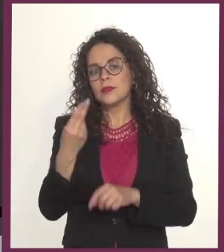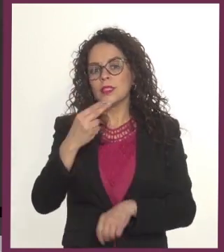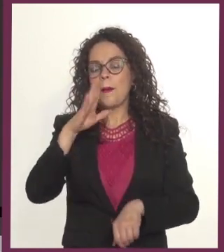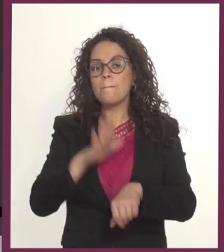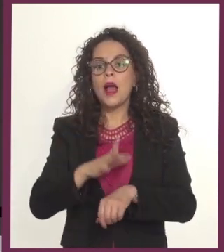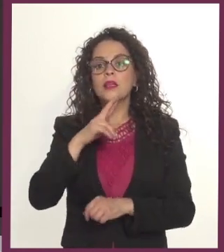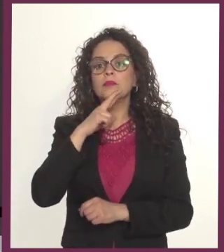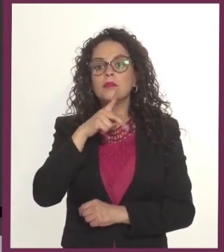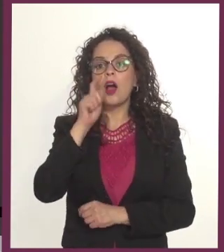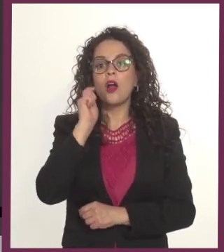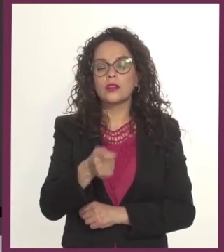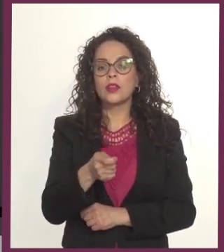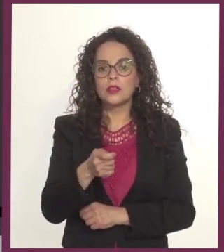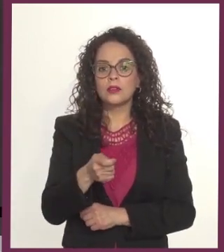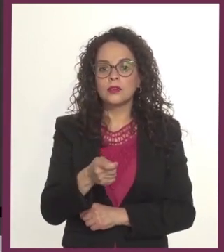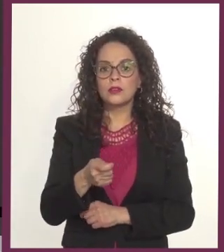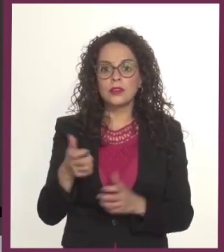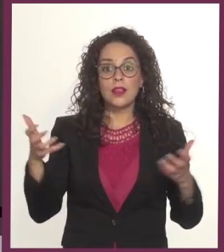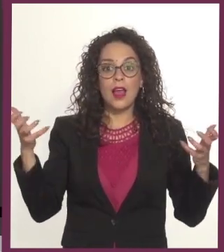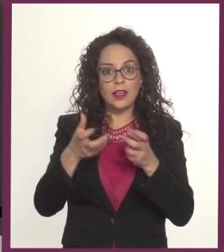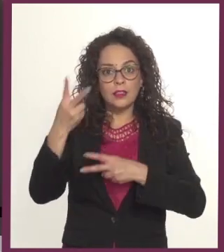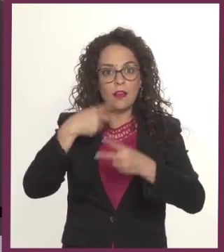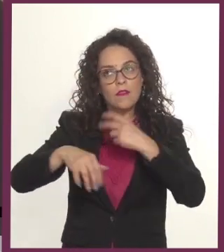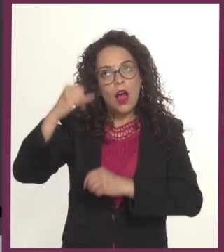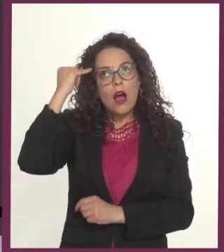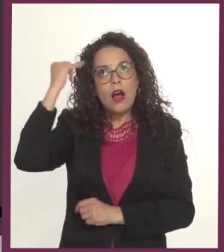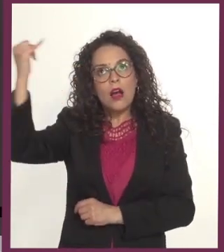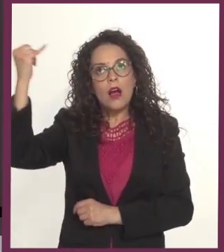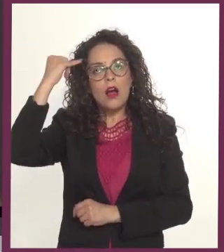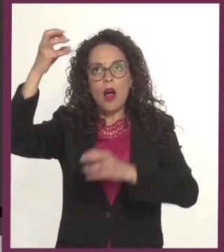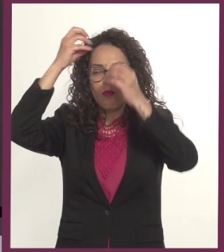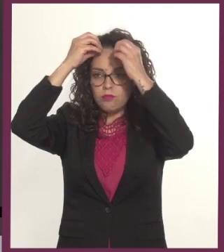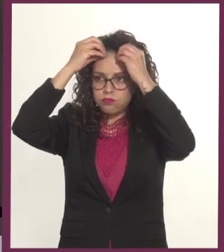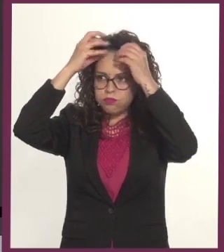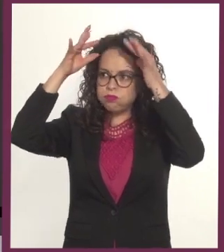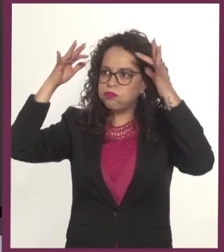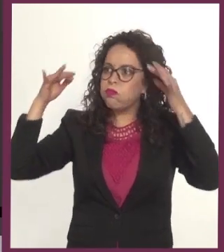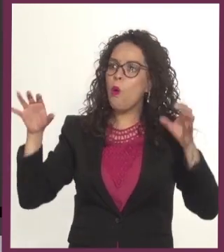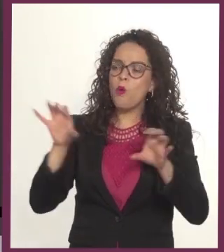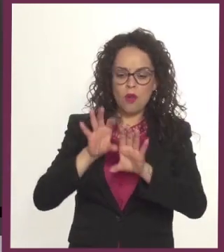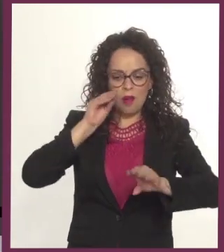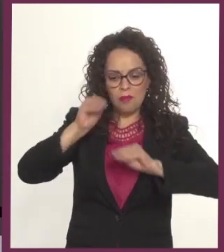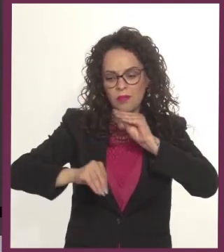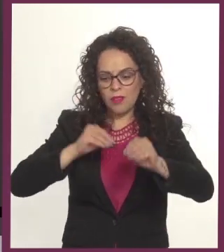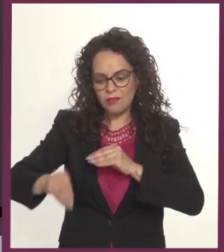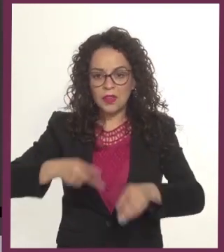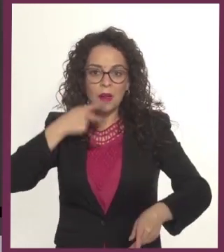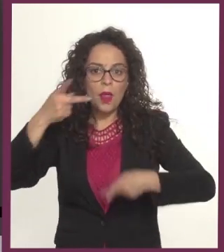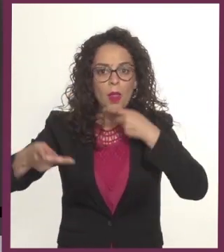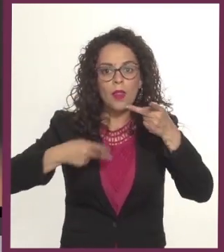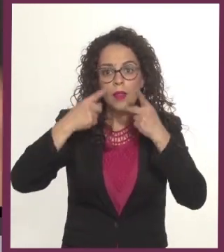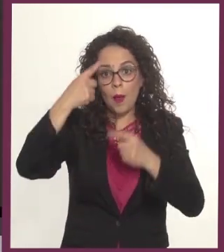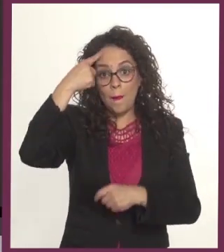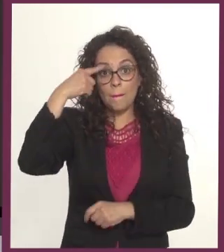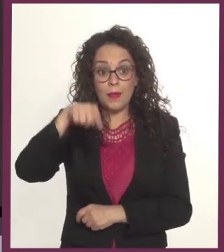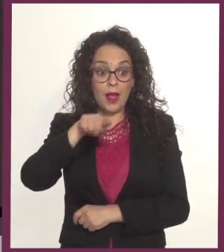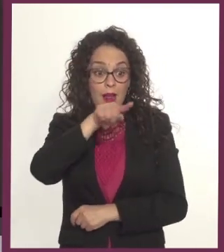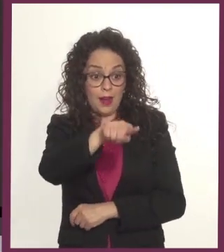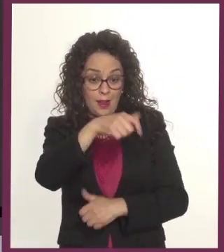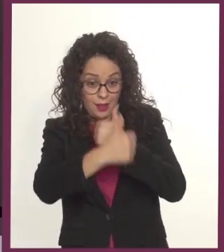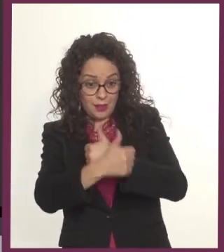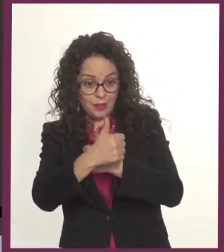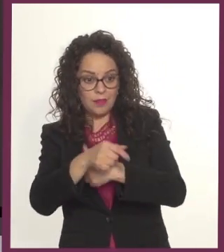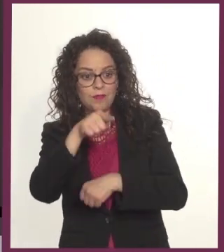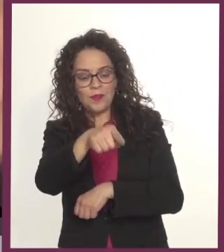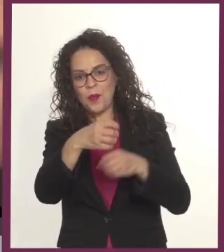ahora, yo que soy juez de las batallas más importantes, les puedo asegurar que lo que estamos buscando es que tengas la mejor